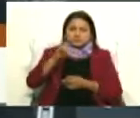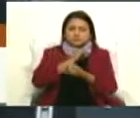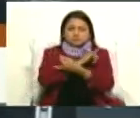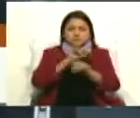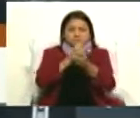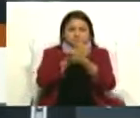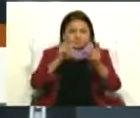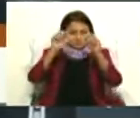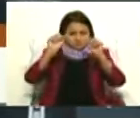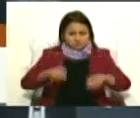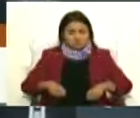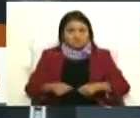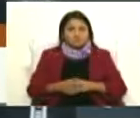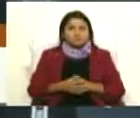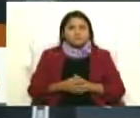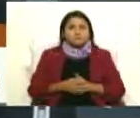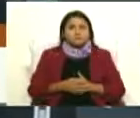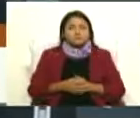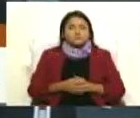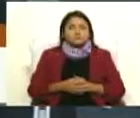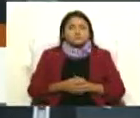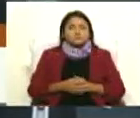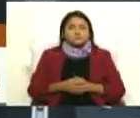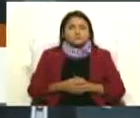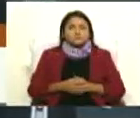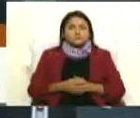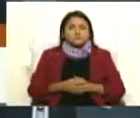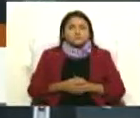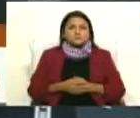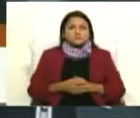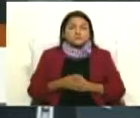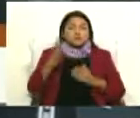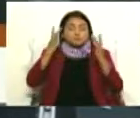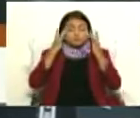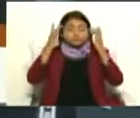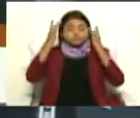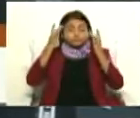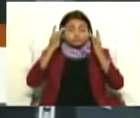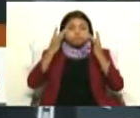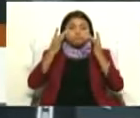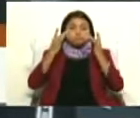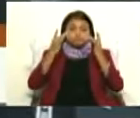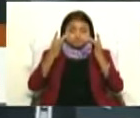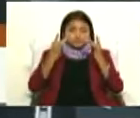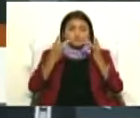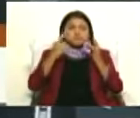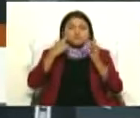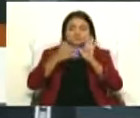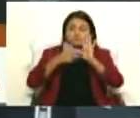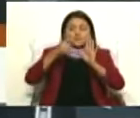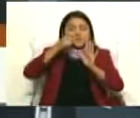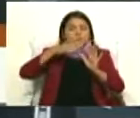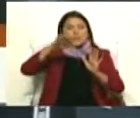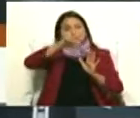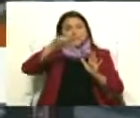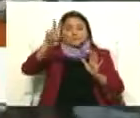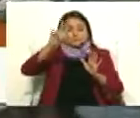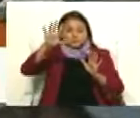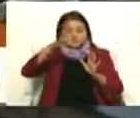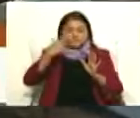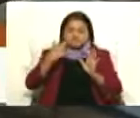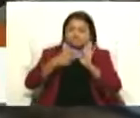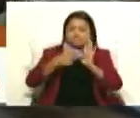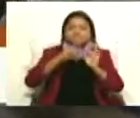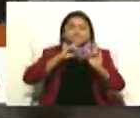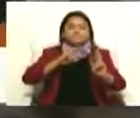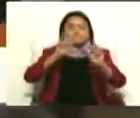más soberanos, pero sobre todo seremos más sabios porque estará hablando el pueblo venezolano, quien dirá lo